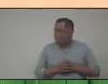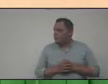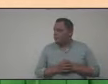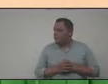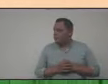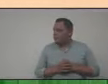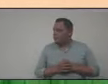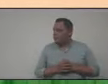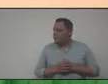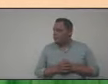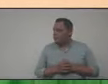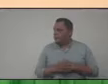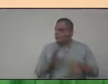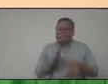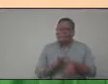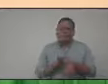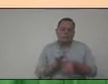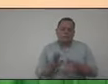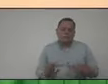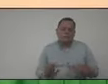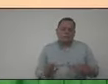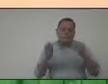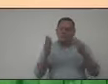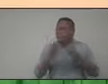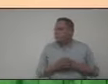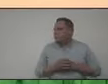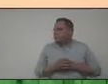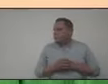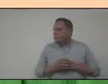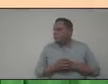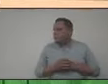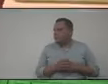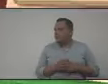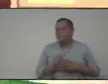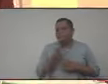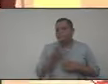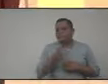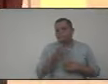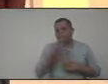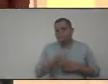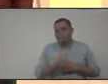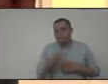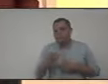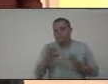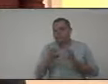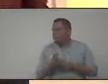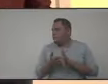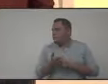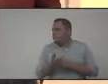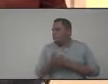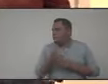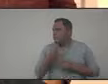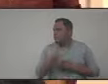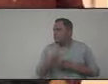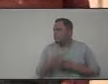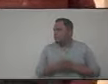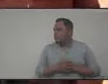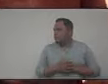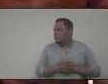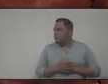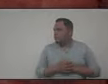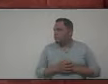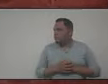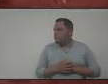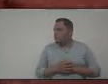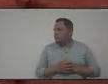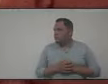hay algunas cosas que mejorar. Gracias por lo que está diciendo, doctora. Por ejemplo, lo que es Convita, yo le comentaba a su